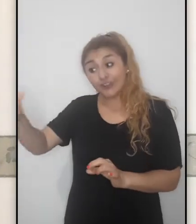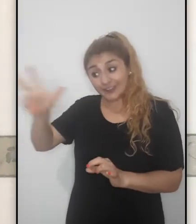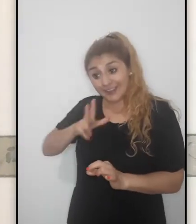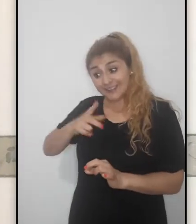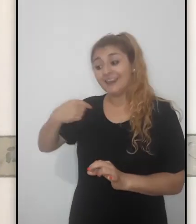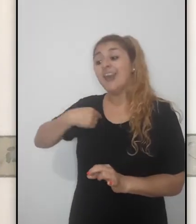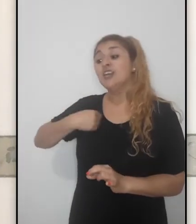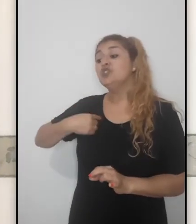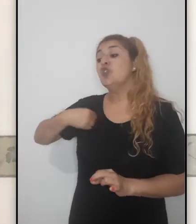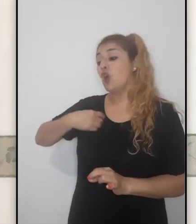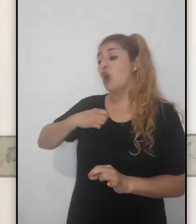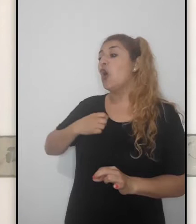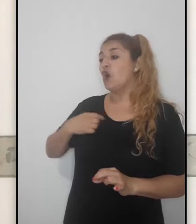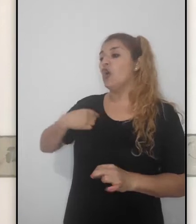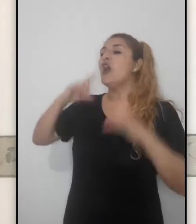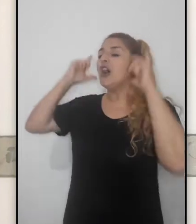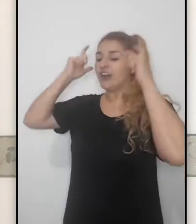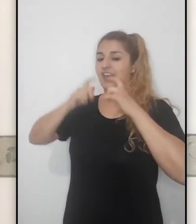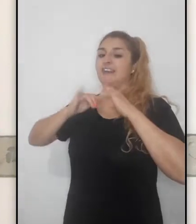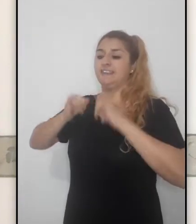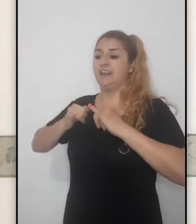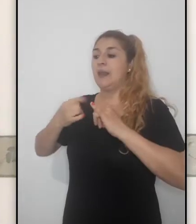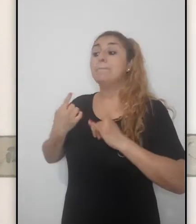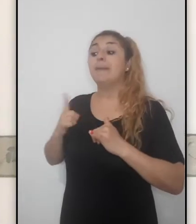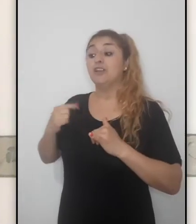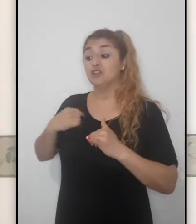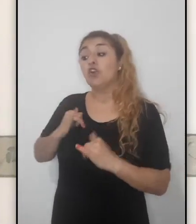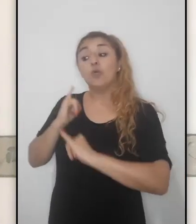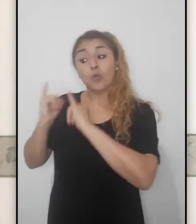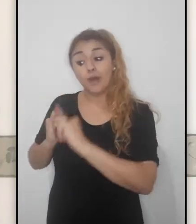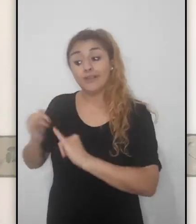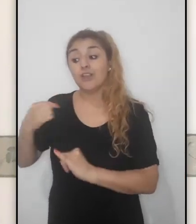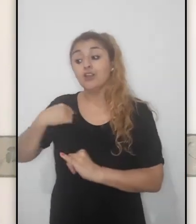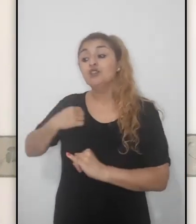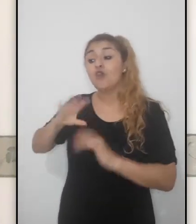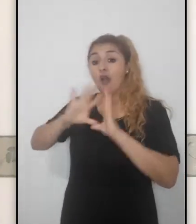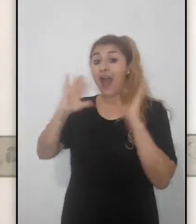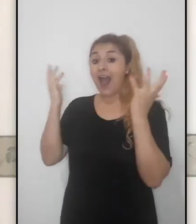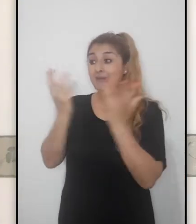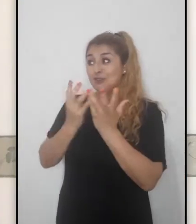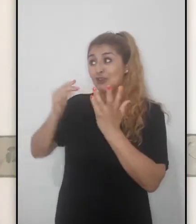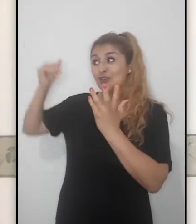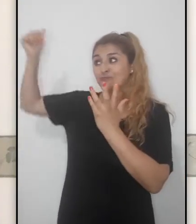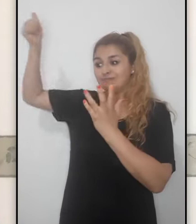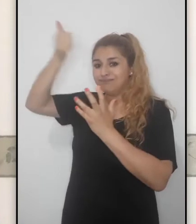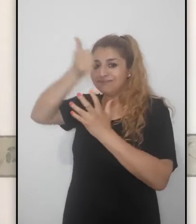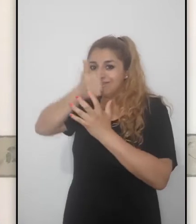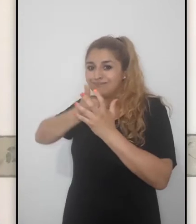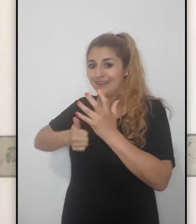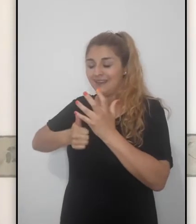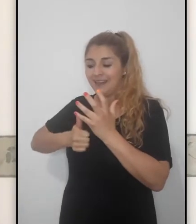jesús para esto nací y vine al mundo para hablar de la verdad